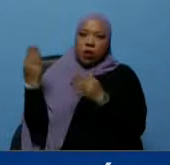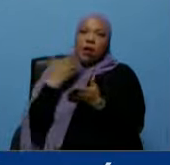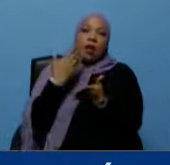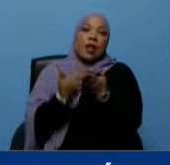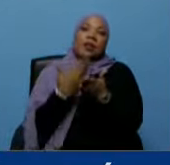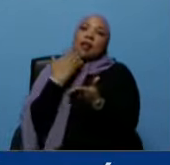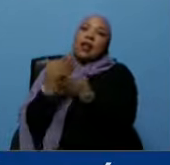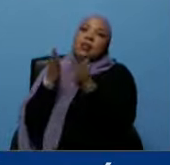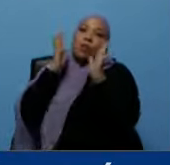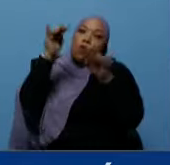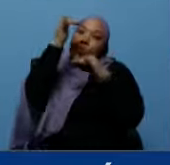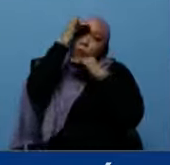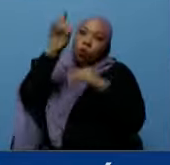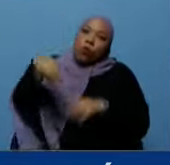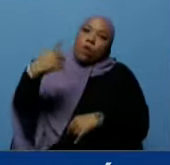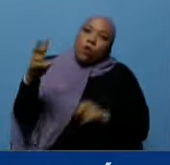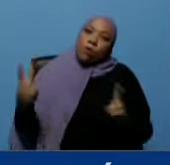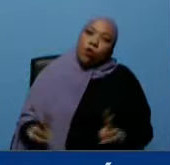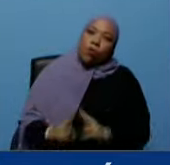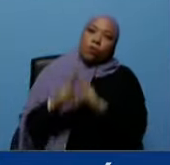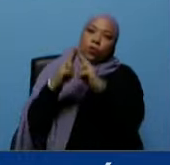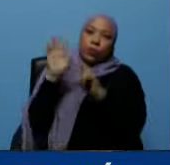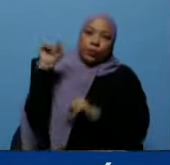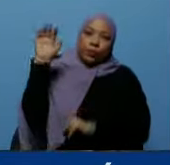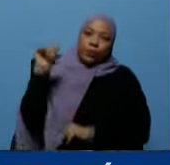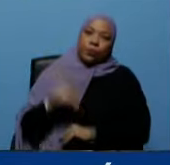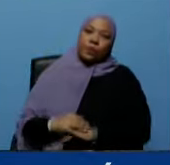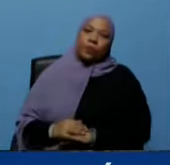gracias, muchas gracias. Nos vemos pronto, gracias.